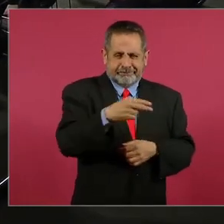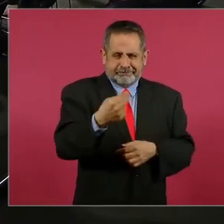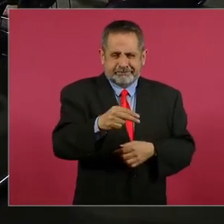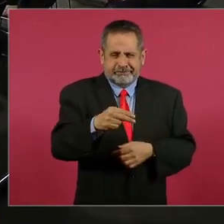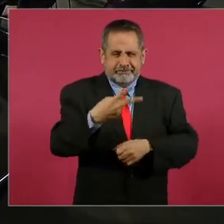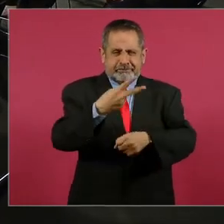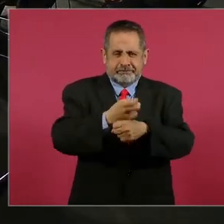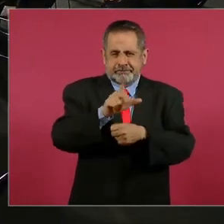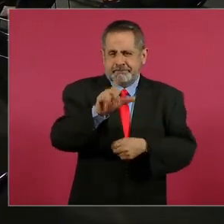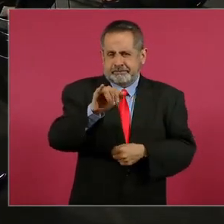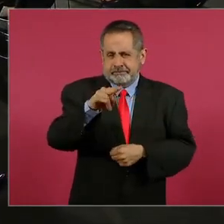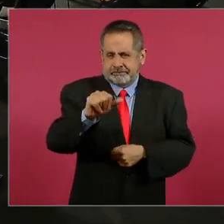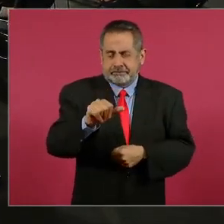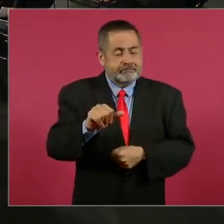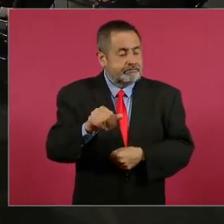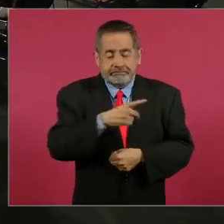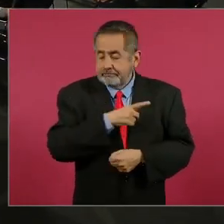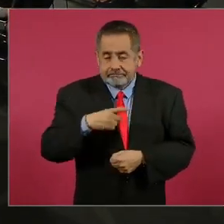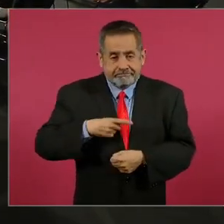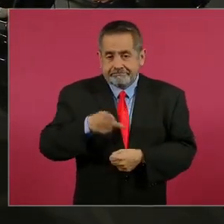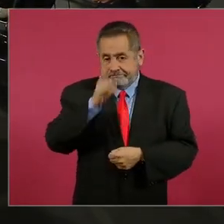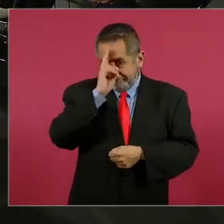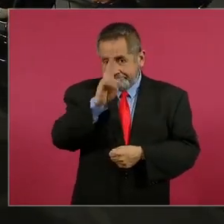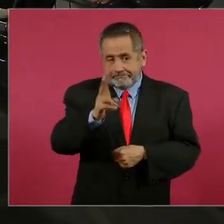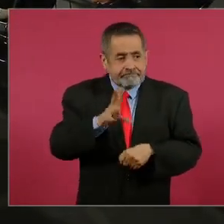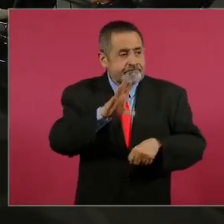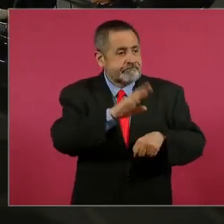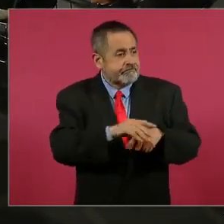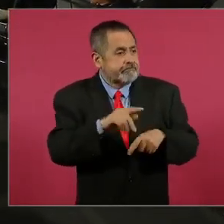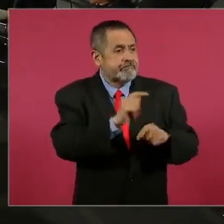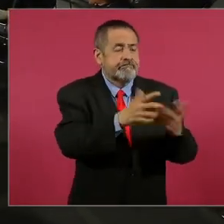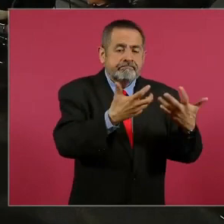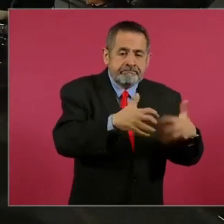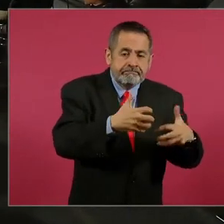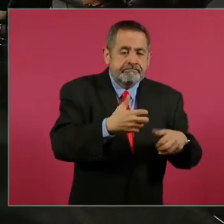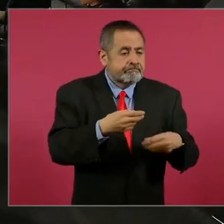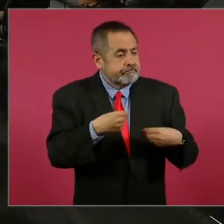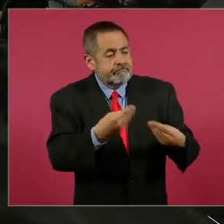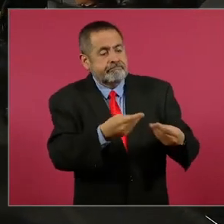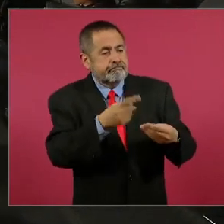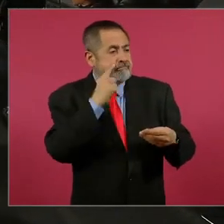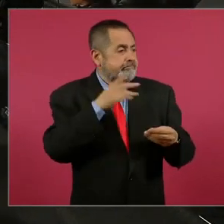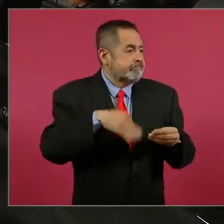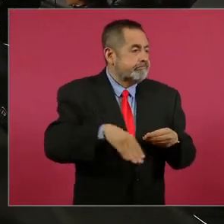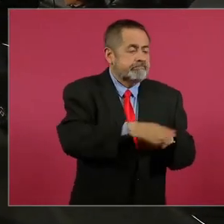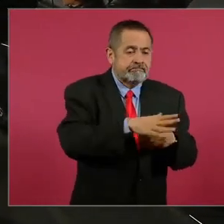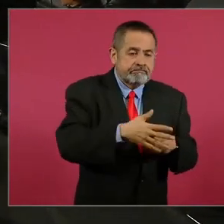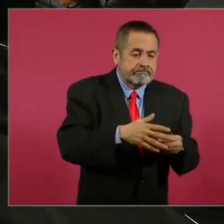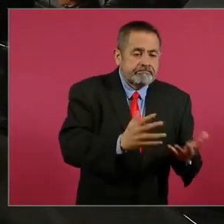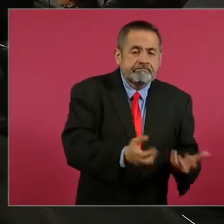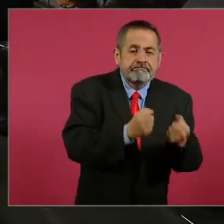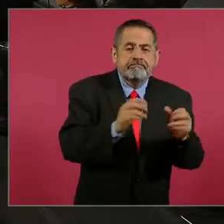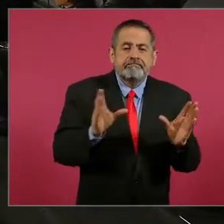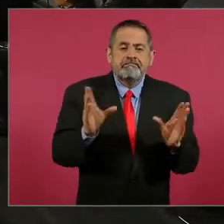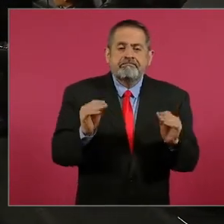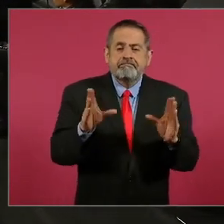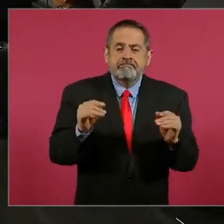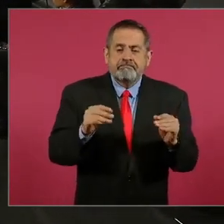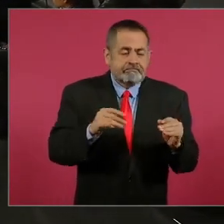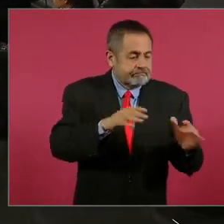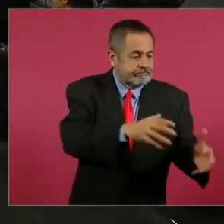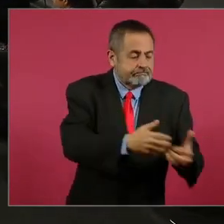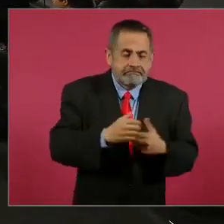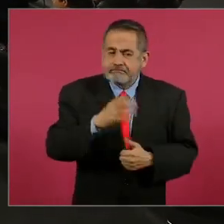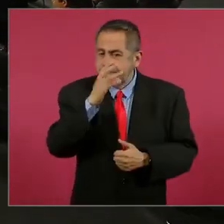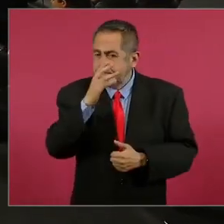está prohibido dar permisos a concesiones o concesiones para pescar langosta, porque en esa zona